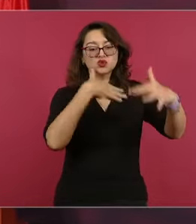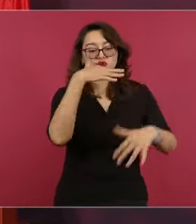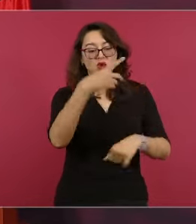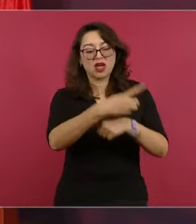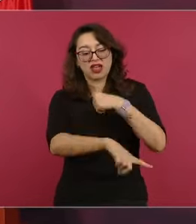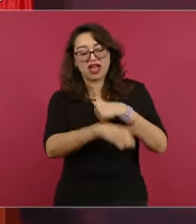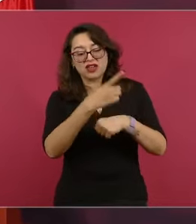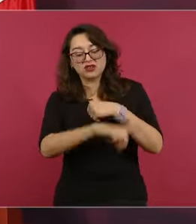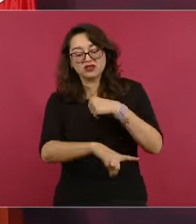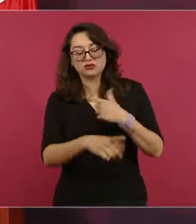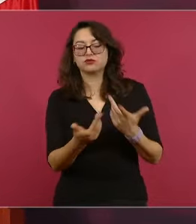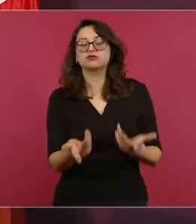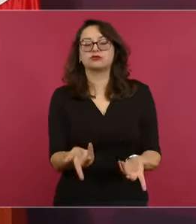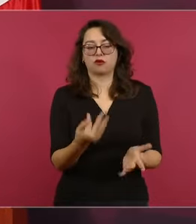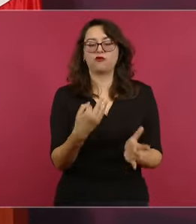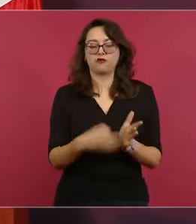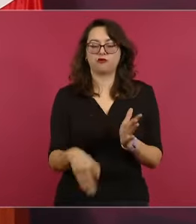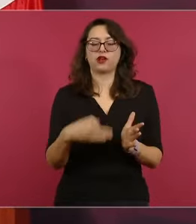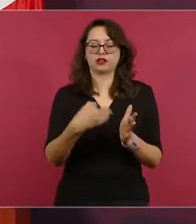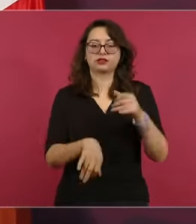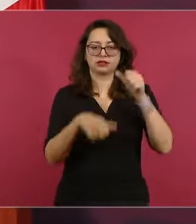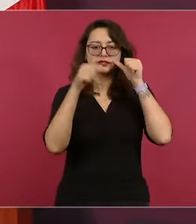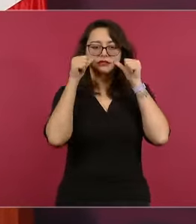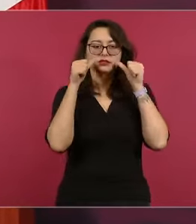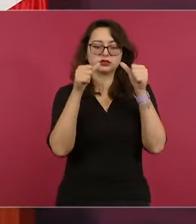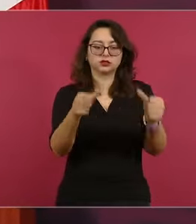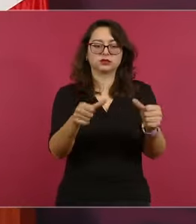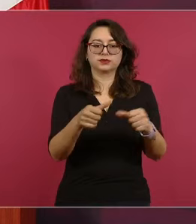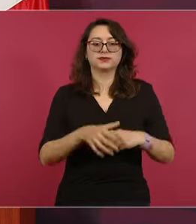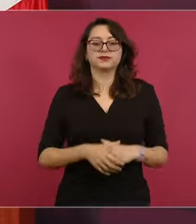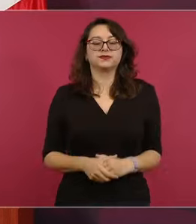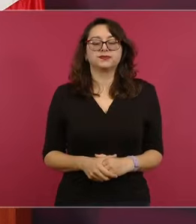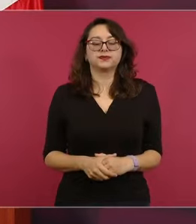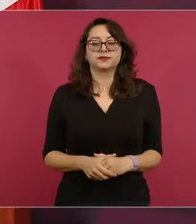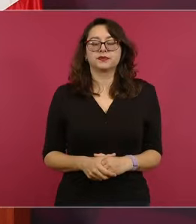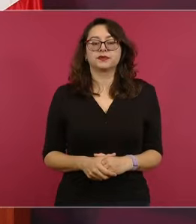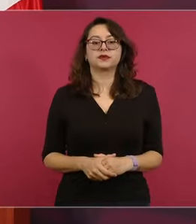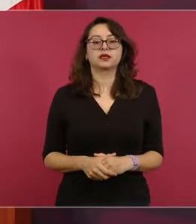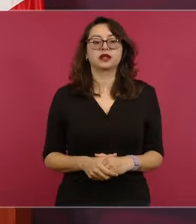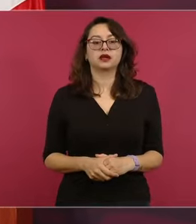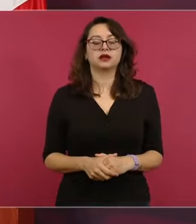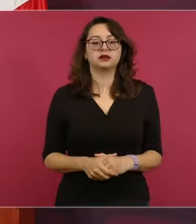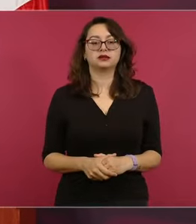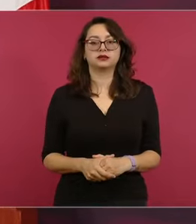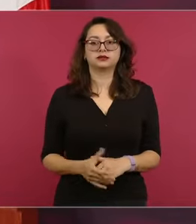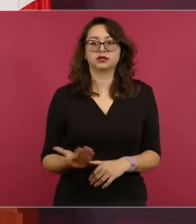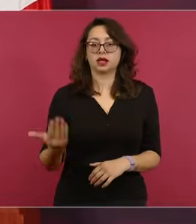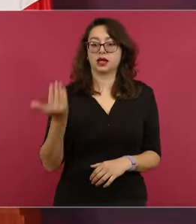daños que ocasionó ese derrame. Hace poco la